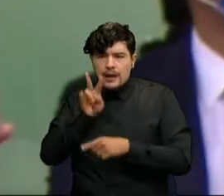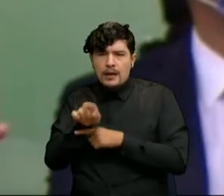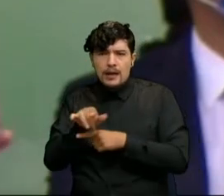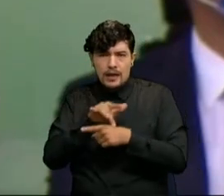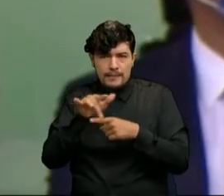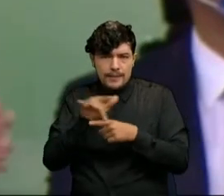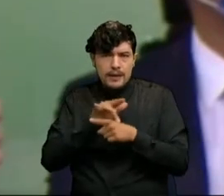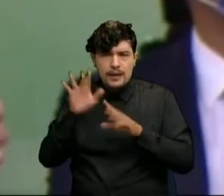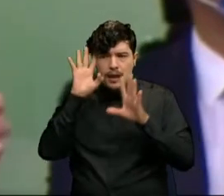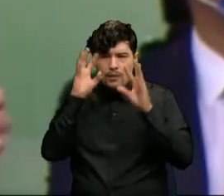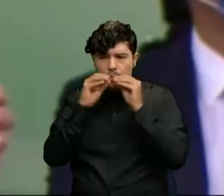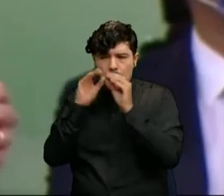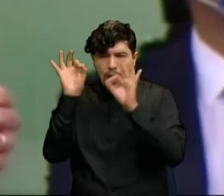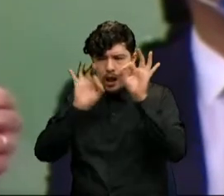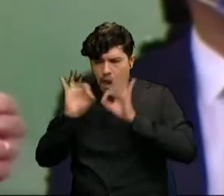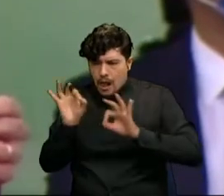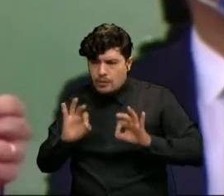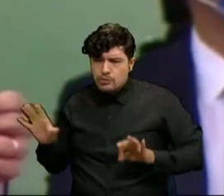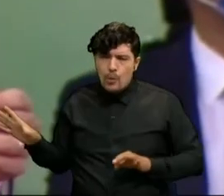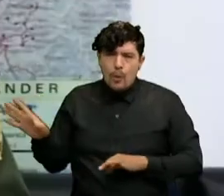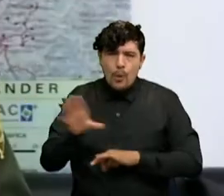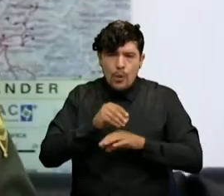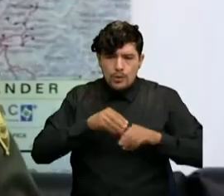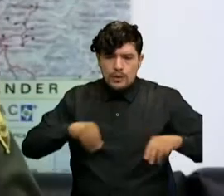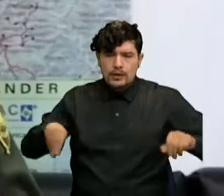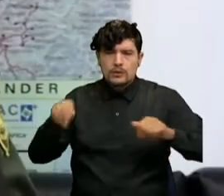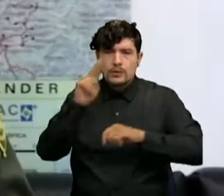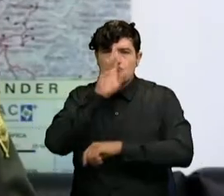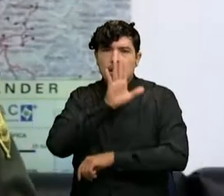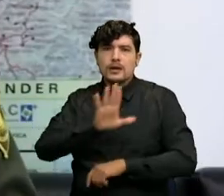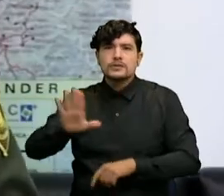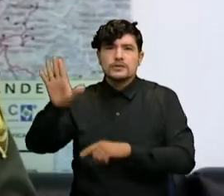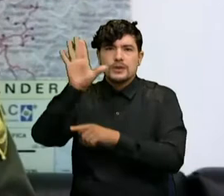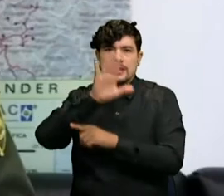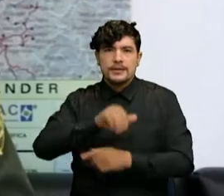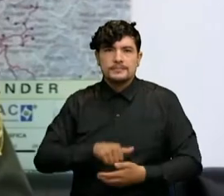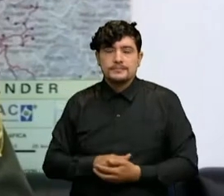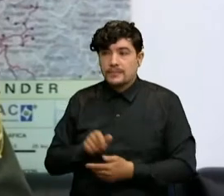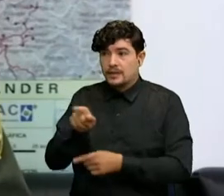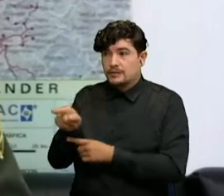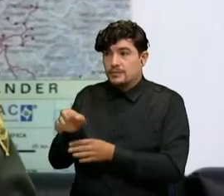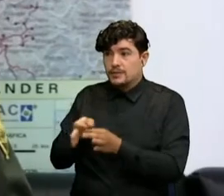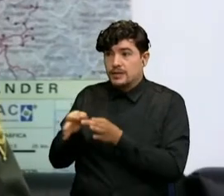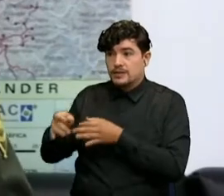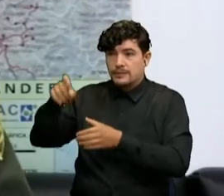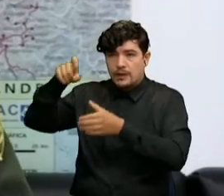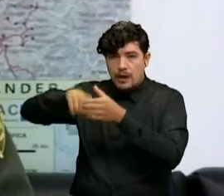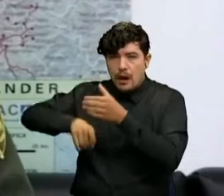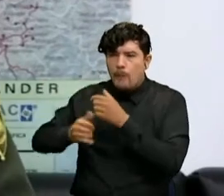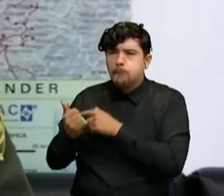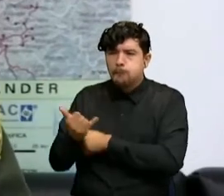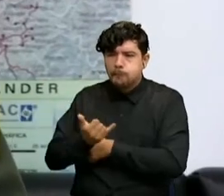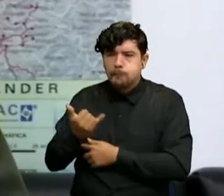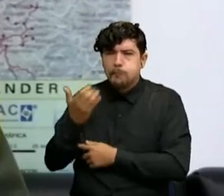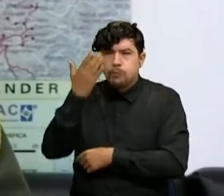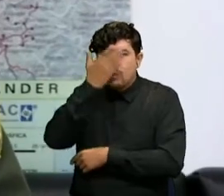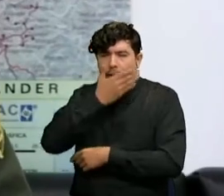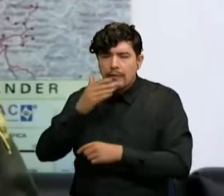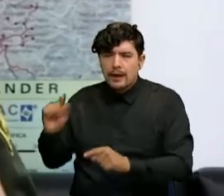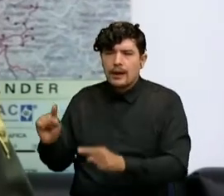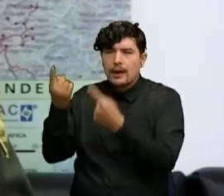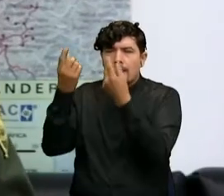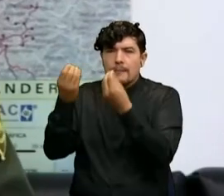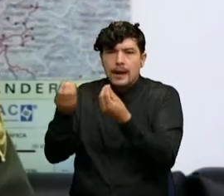forma coordinada en todo el territorio nacional. Se tiene proyectado en el municipio de Barichara la prueba piloto para la